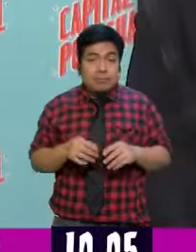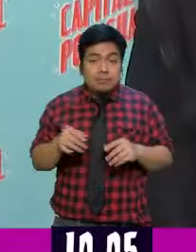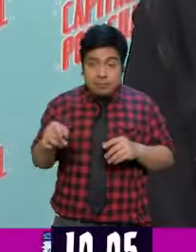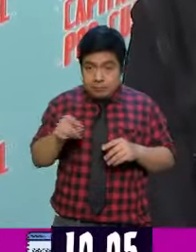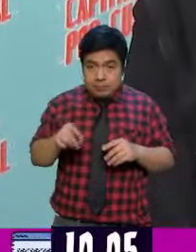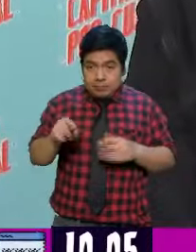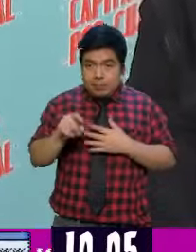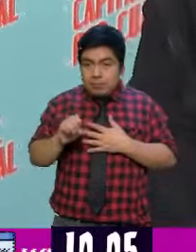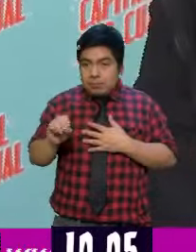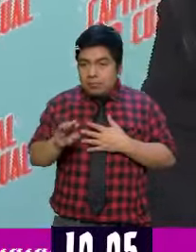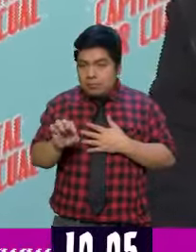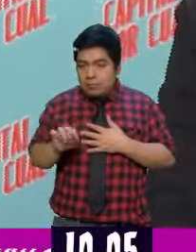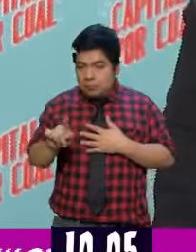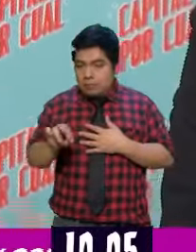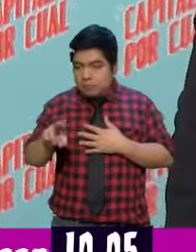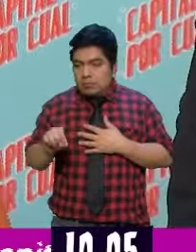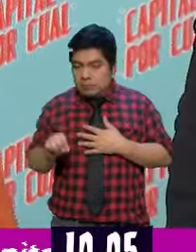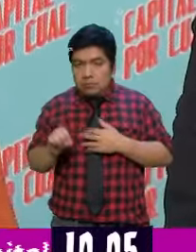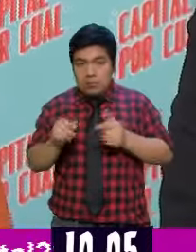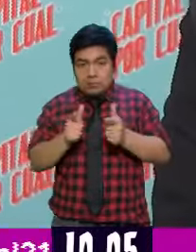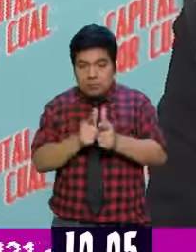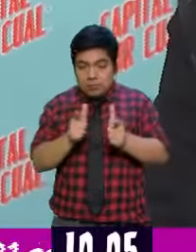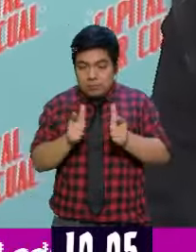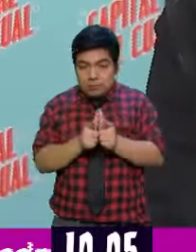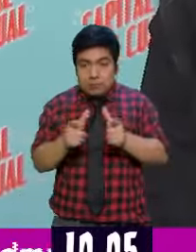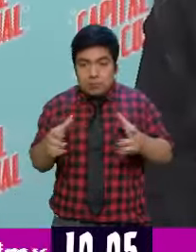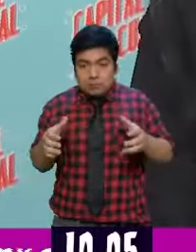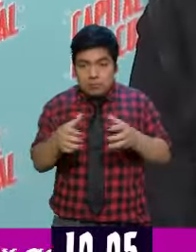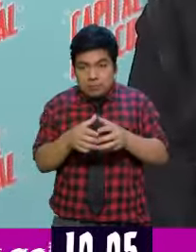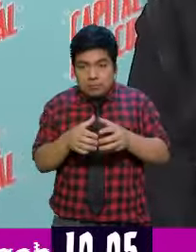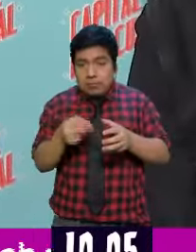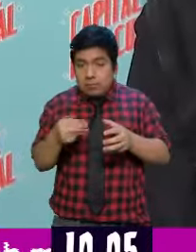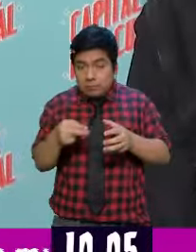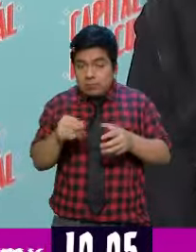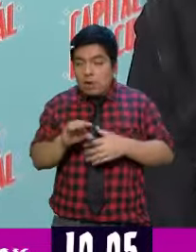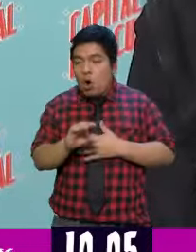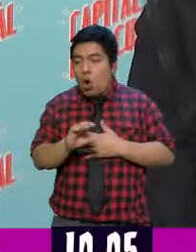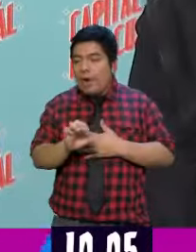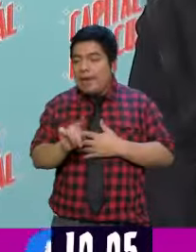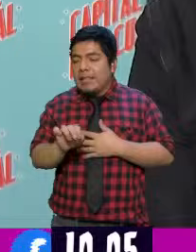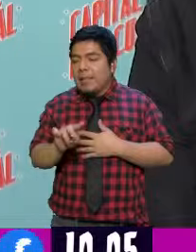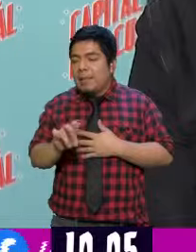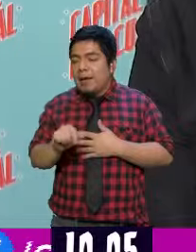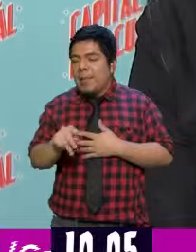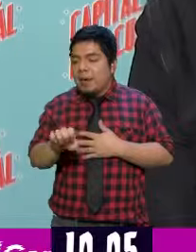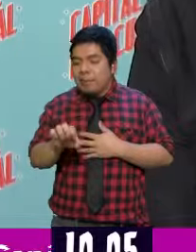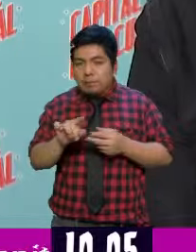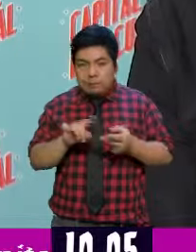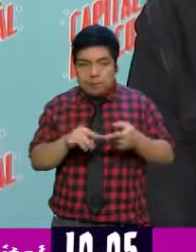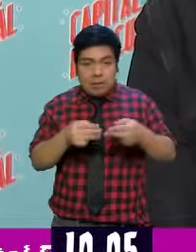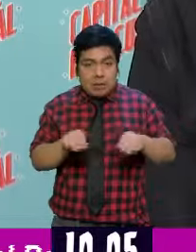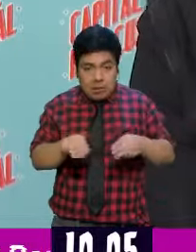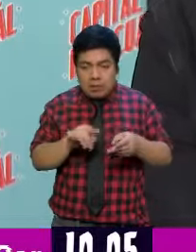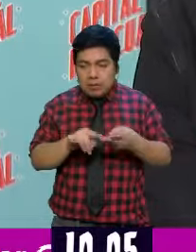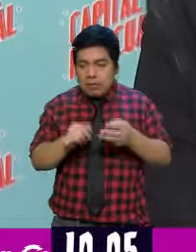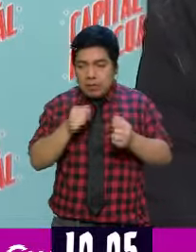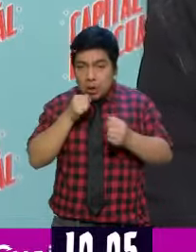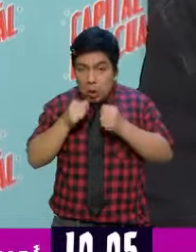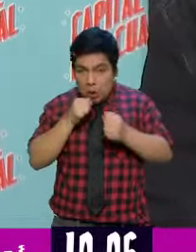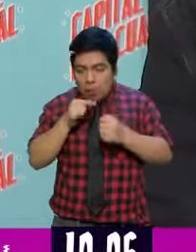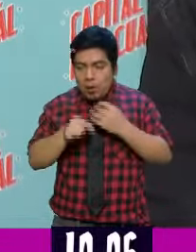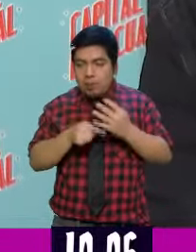observatorio es el resultado de un colectivo que hemos hecho, que se llama Colectivamente, donde hay músicos,